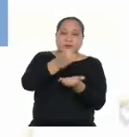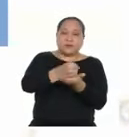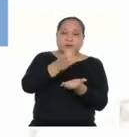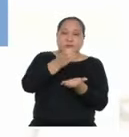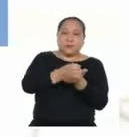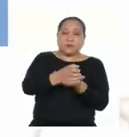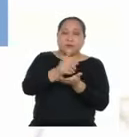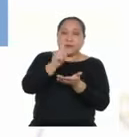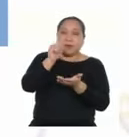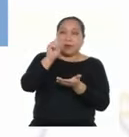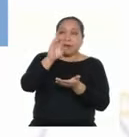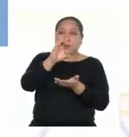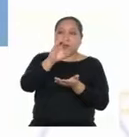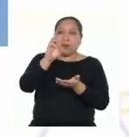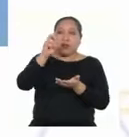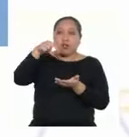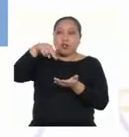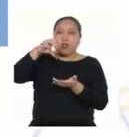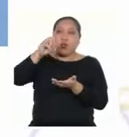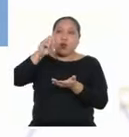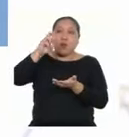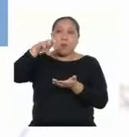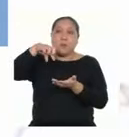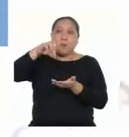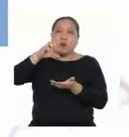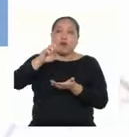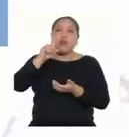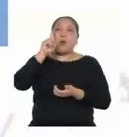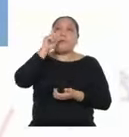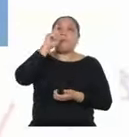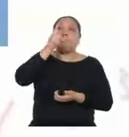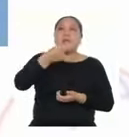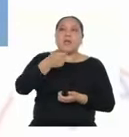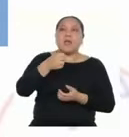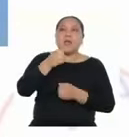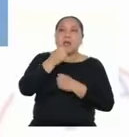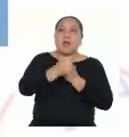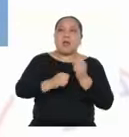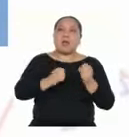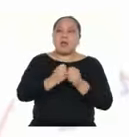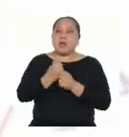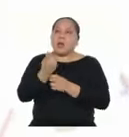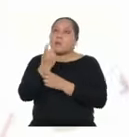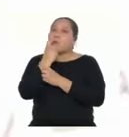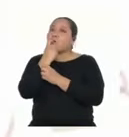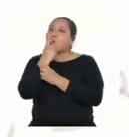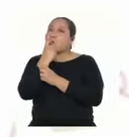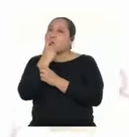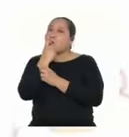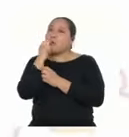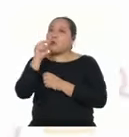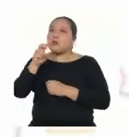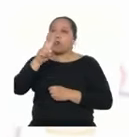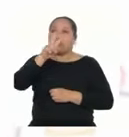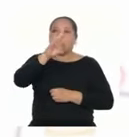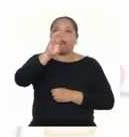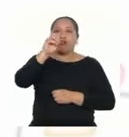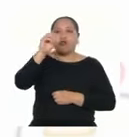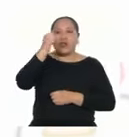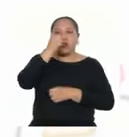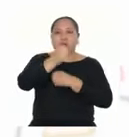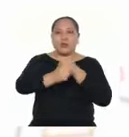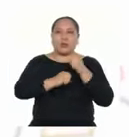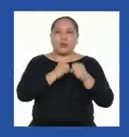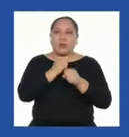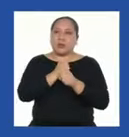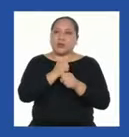de Tecnopor, 1000 años. Y un sorbete de plástico, 200 años.